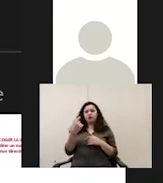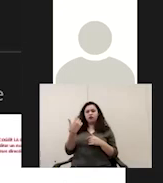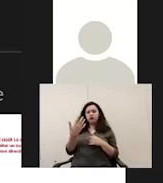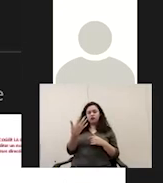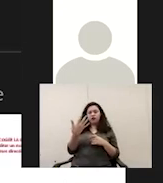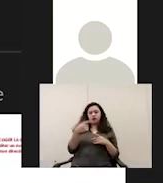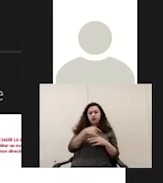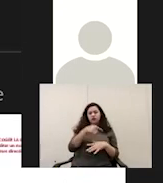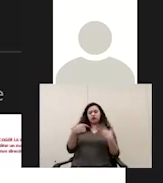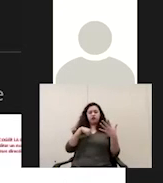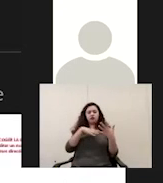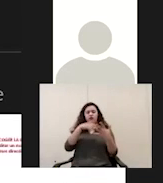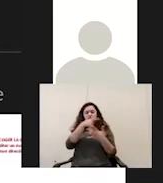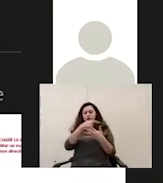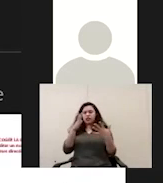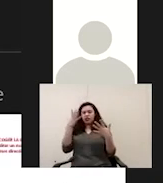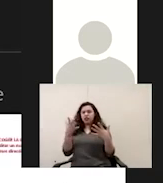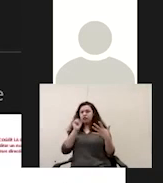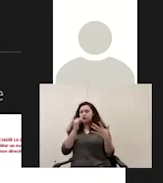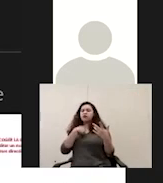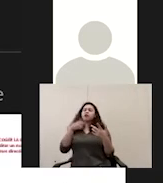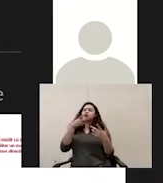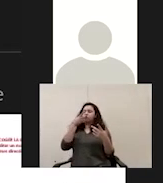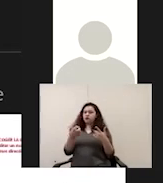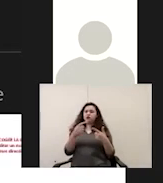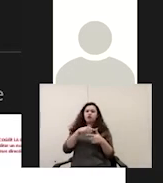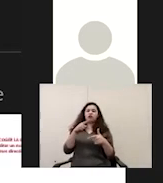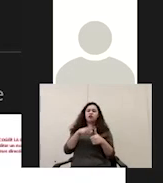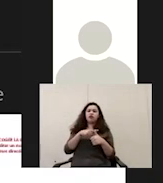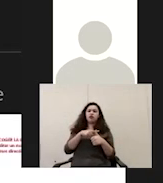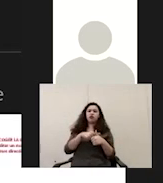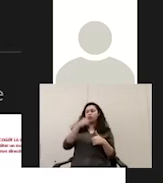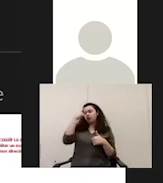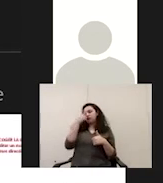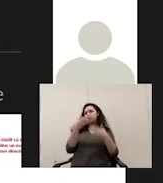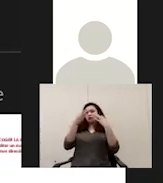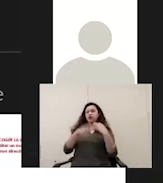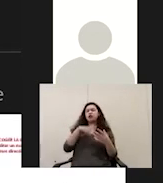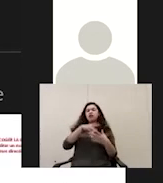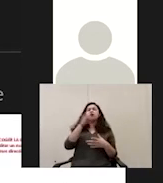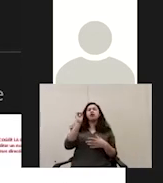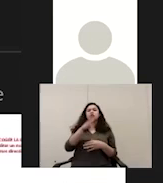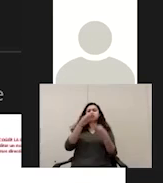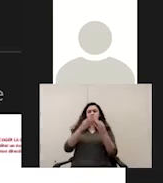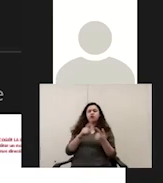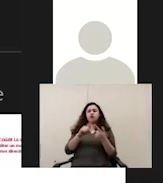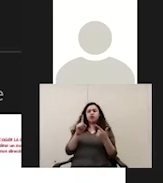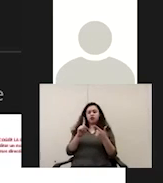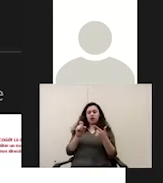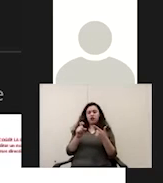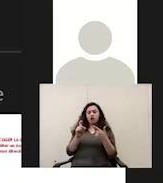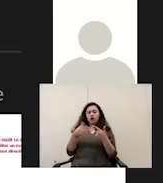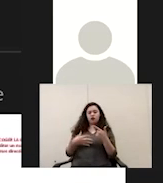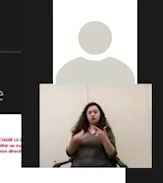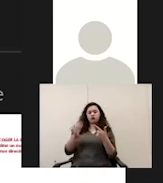nosotros calificamos y que también aquí los he mencionado, que son la disposición correcta de residuos, el agua, la buena calidad del